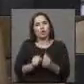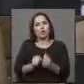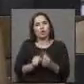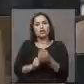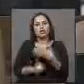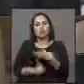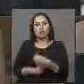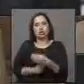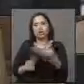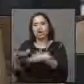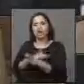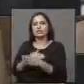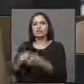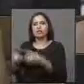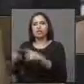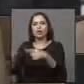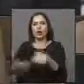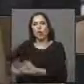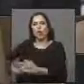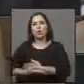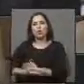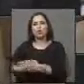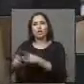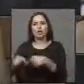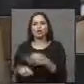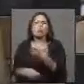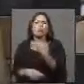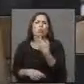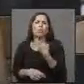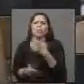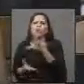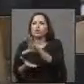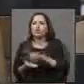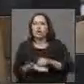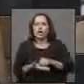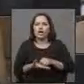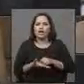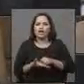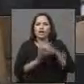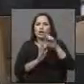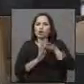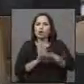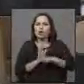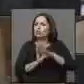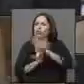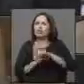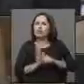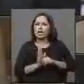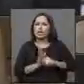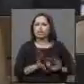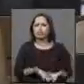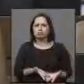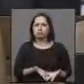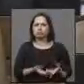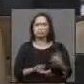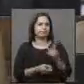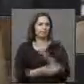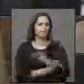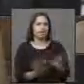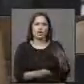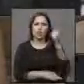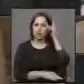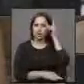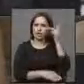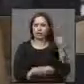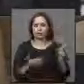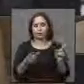cuna? ¿Por qué lo retiraron? Esa es la primera cosa que nadie entendió, presidente. En segundo lugar, lo que todos